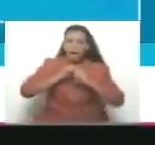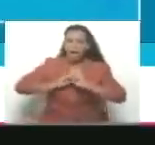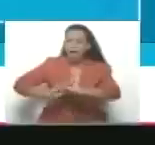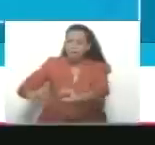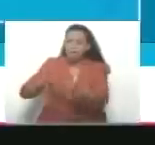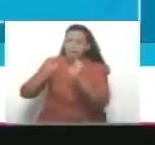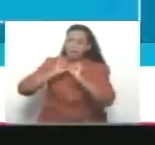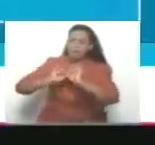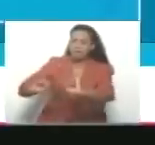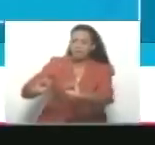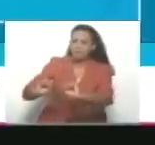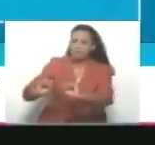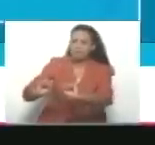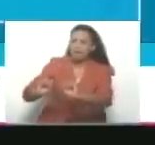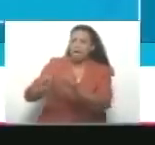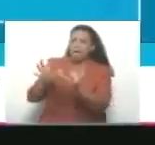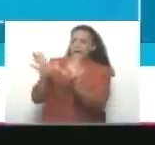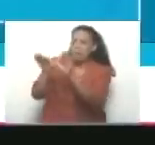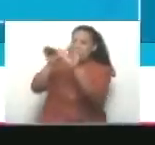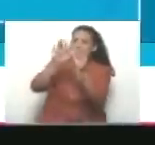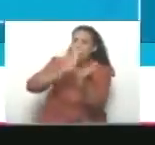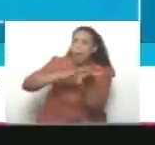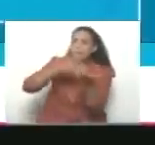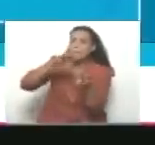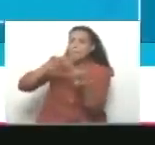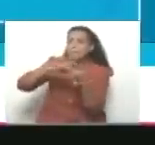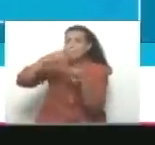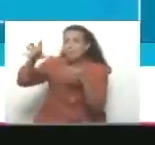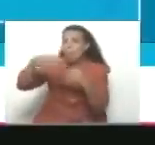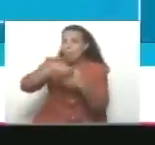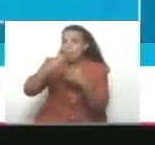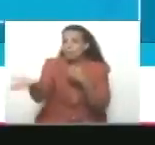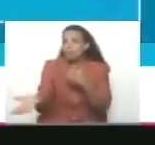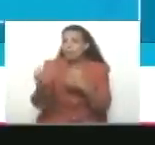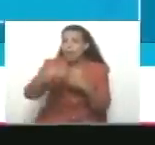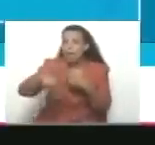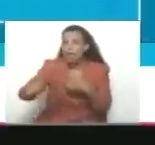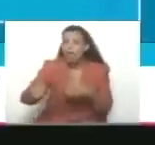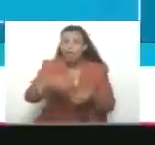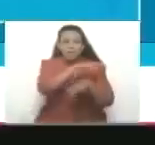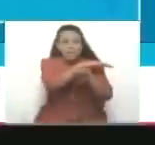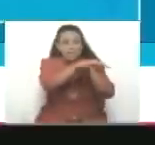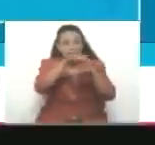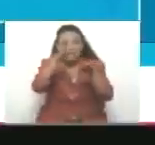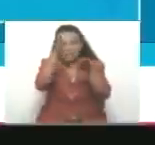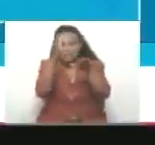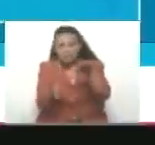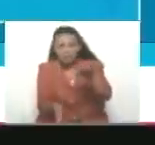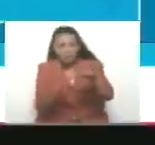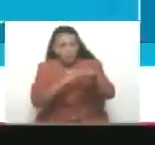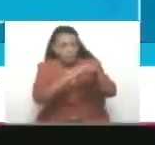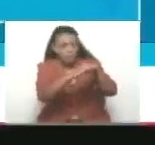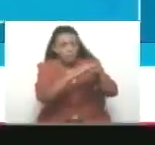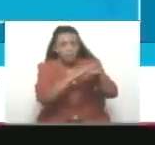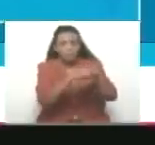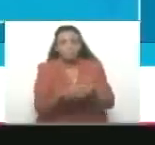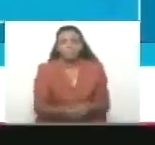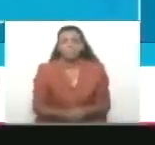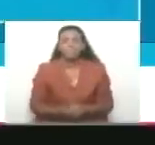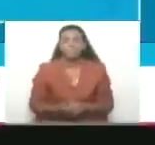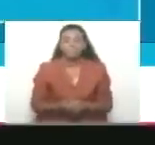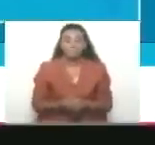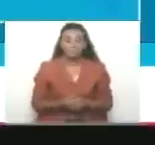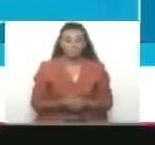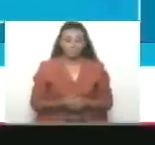arriba que y Sella la parte del techado de este Central Del Patio central de la escuela